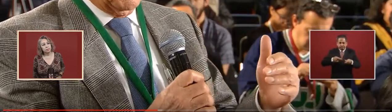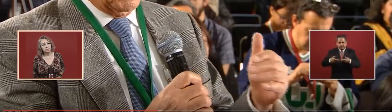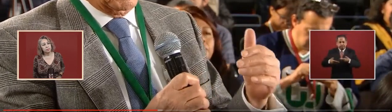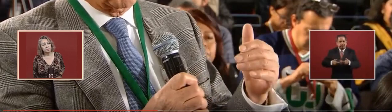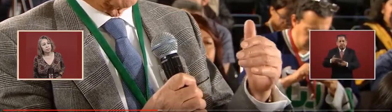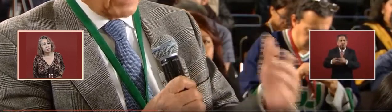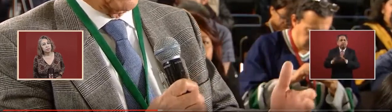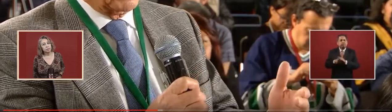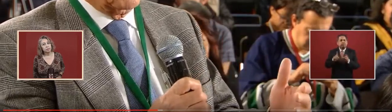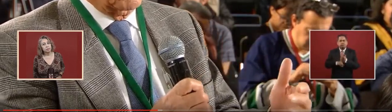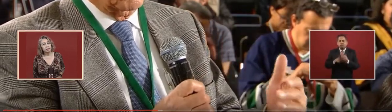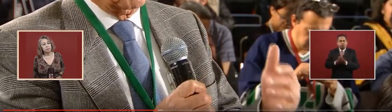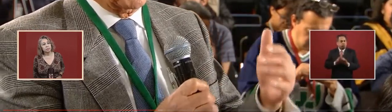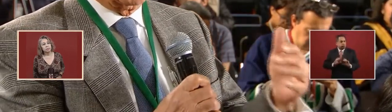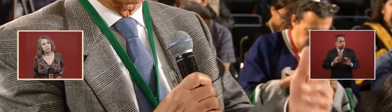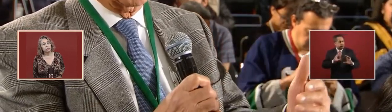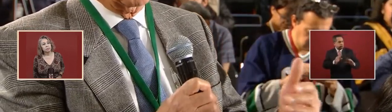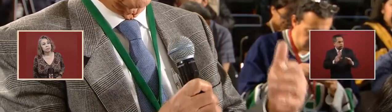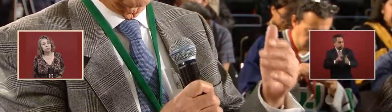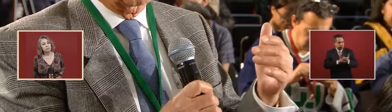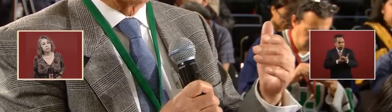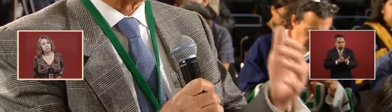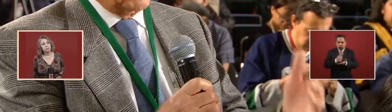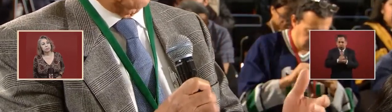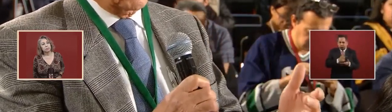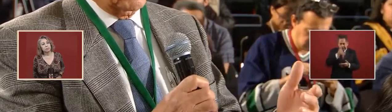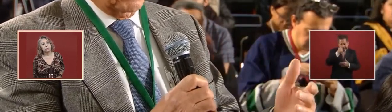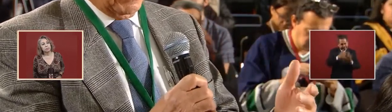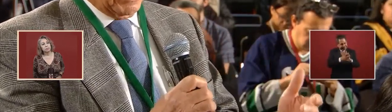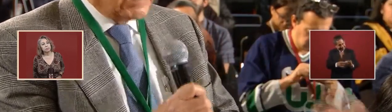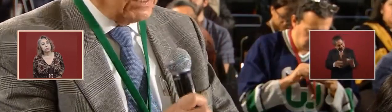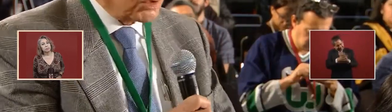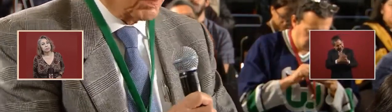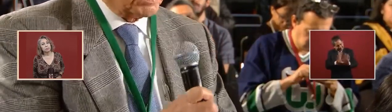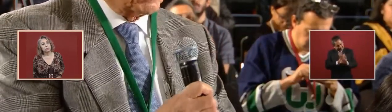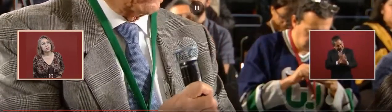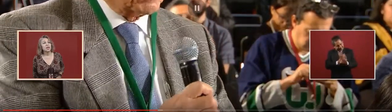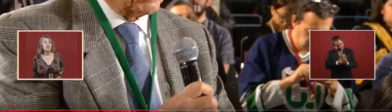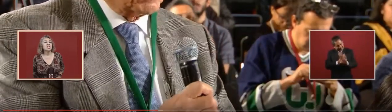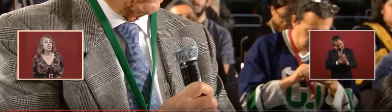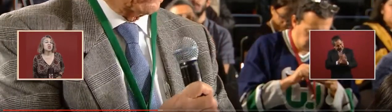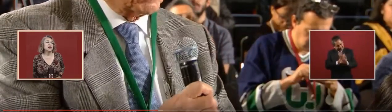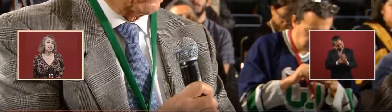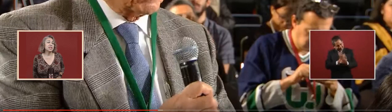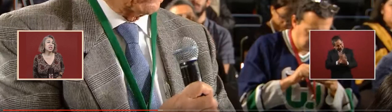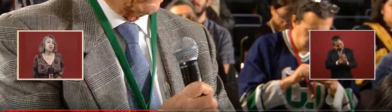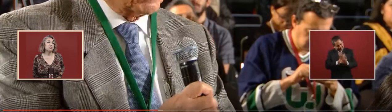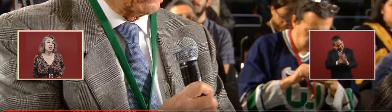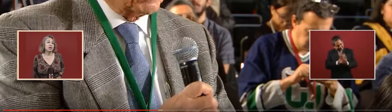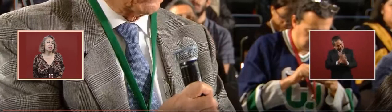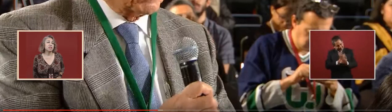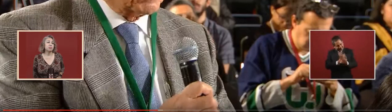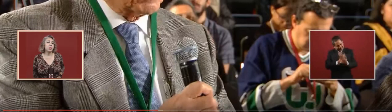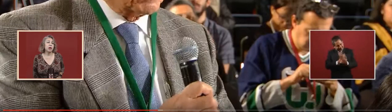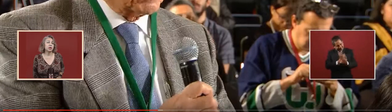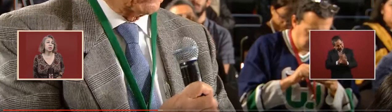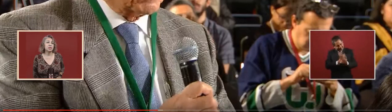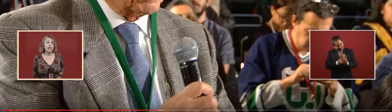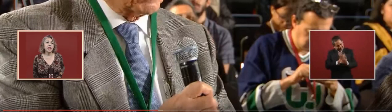ese cruzada para persuadir a niños porque. So he says that you've gone on